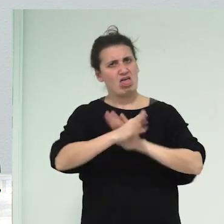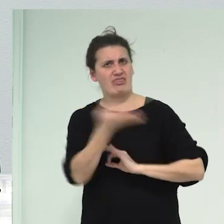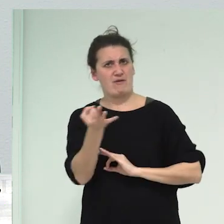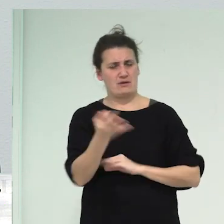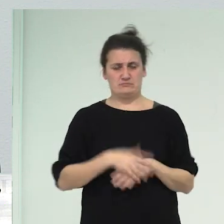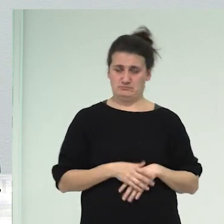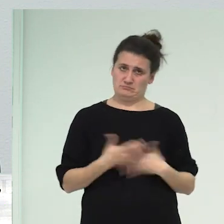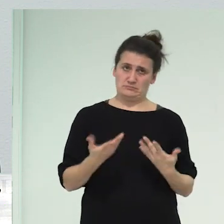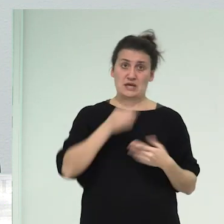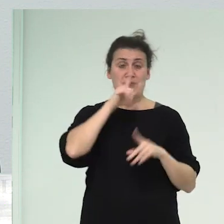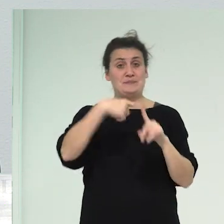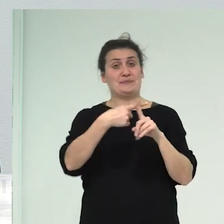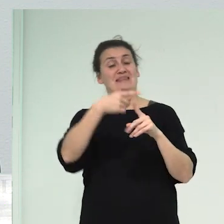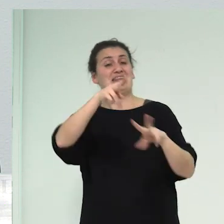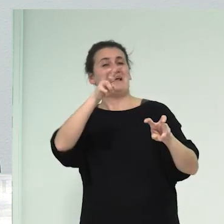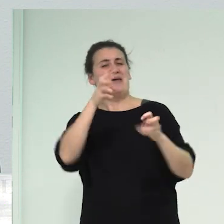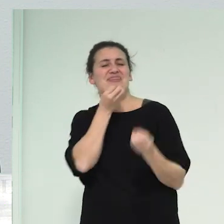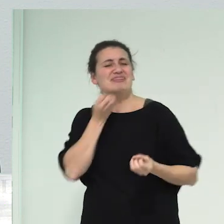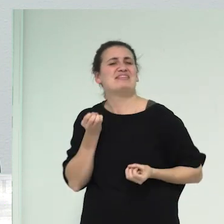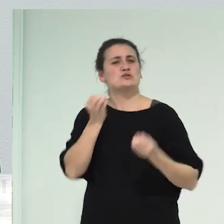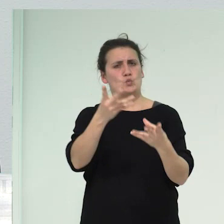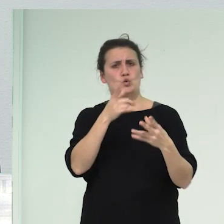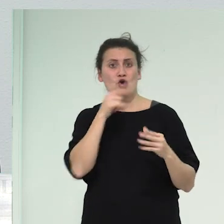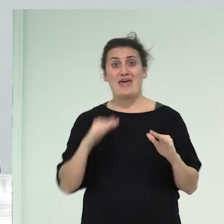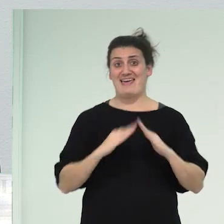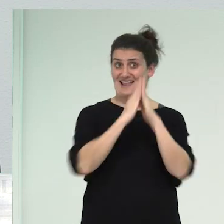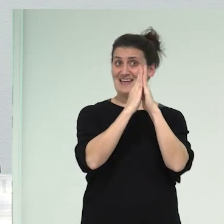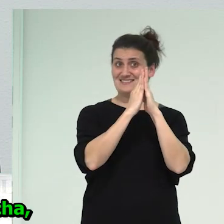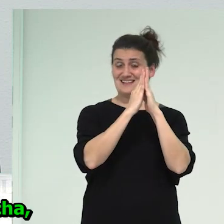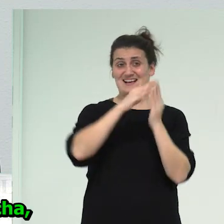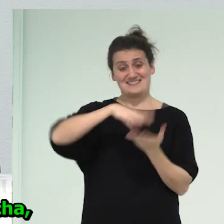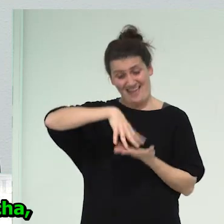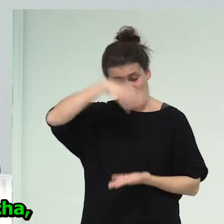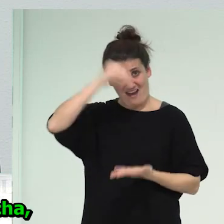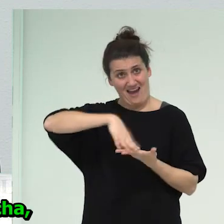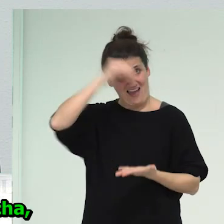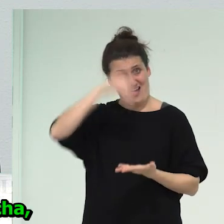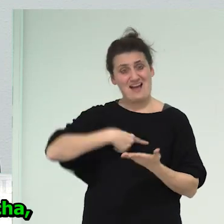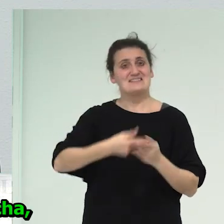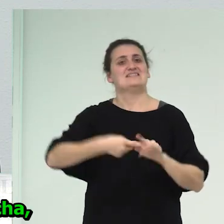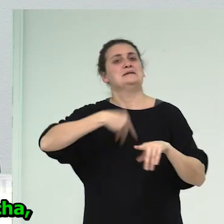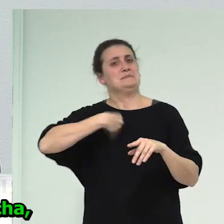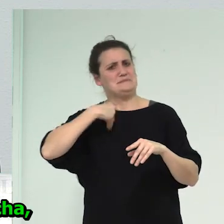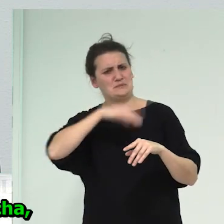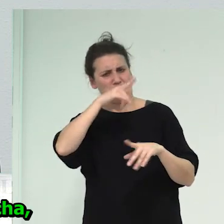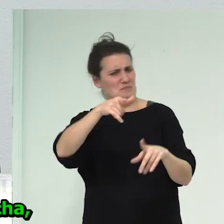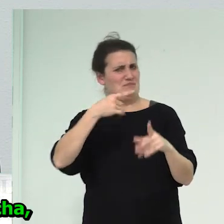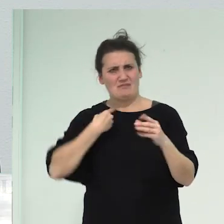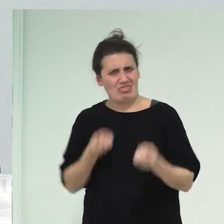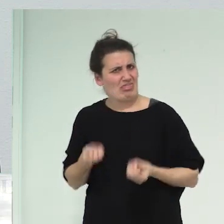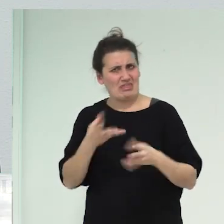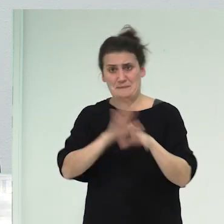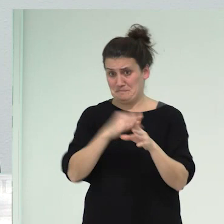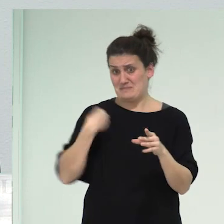género, discurso impulsado por las iglesias evangélicas pentecostales y la misma católica junto a los partidos de extrema